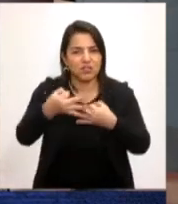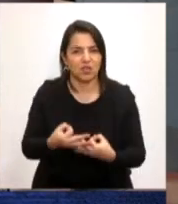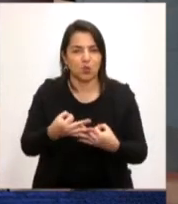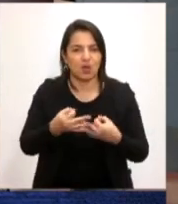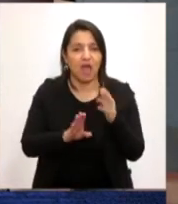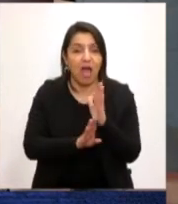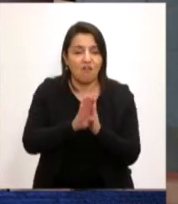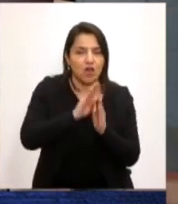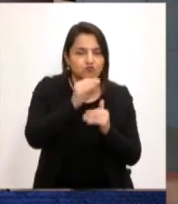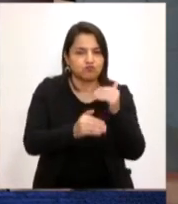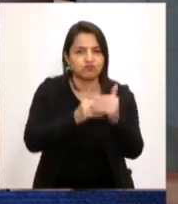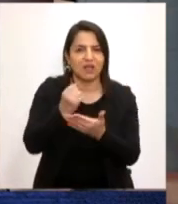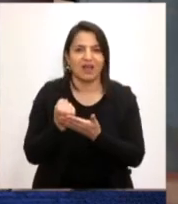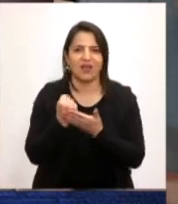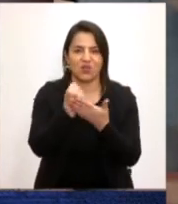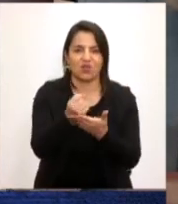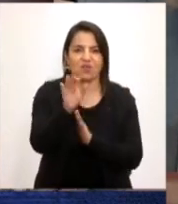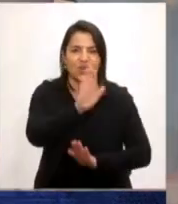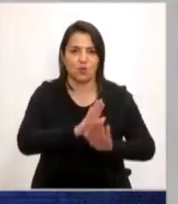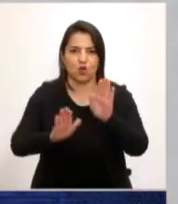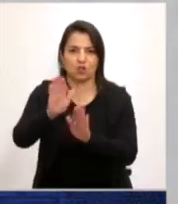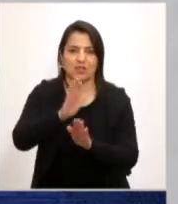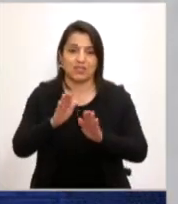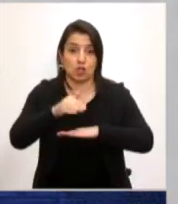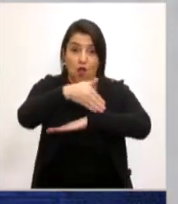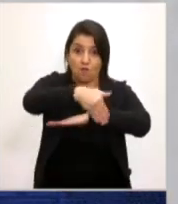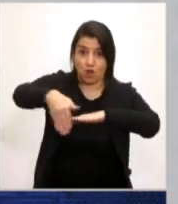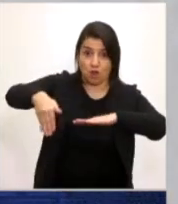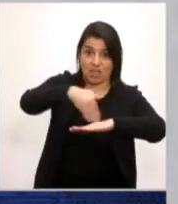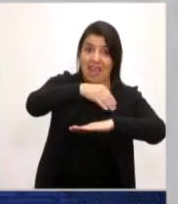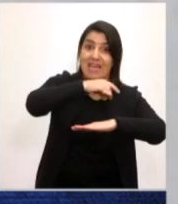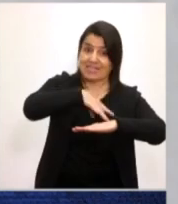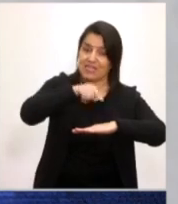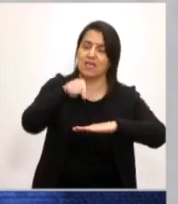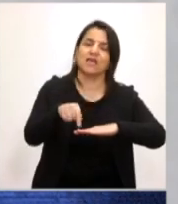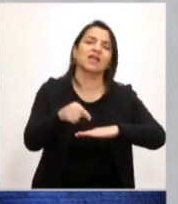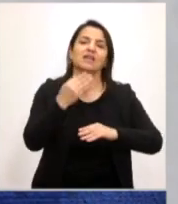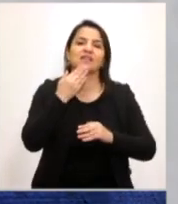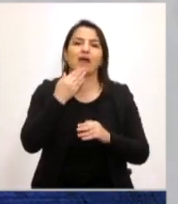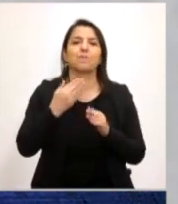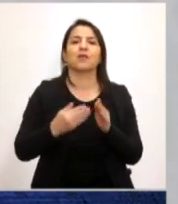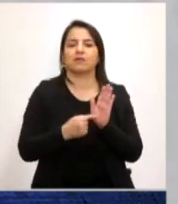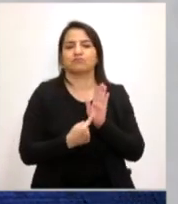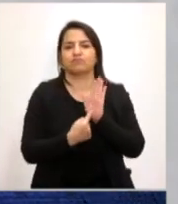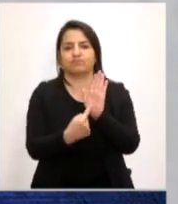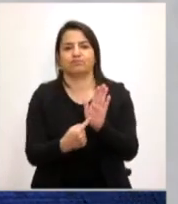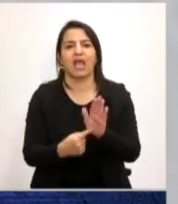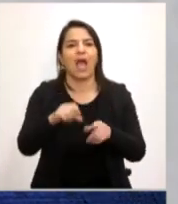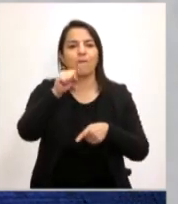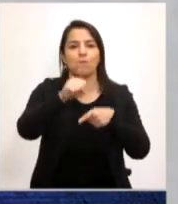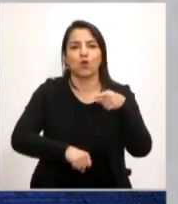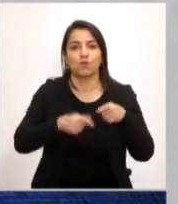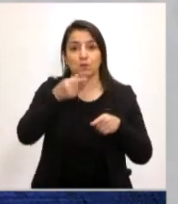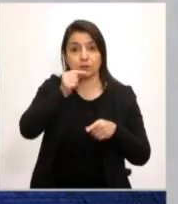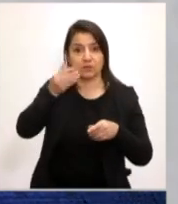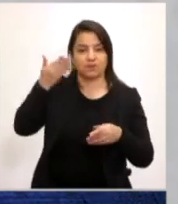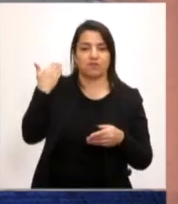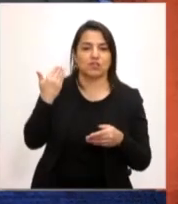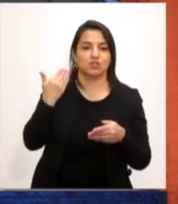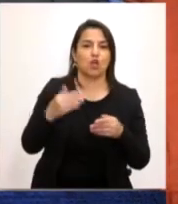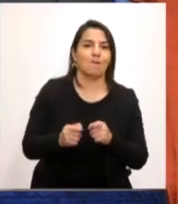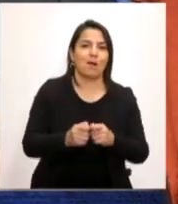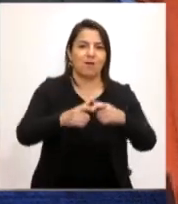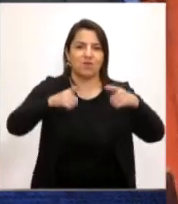avanzando también y contribuyendo en la protección de nuestras fronteras. Ejemplo de ello es la aprobación reciente y unánime del aumento de dotación de